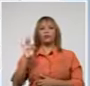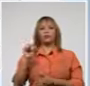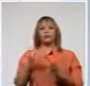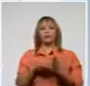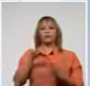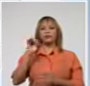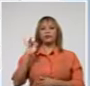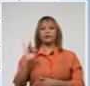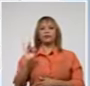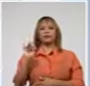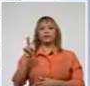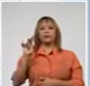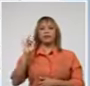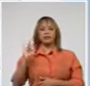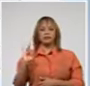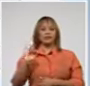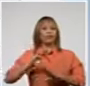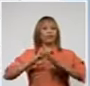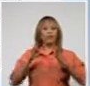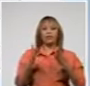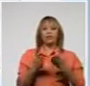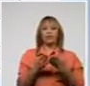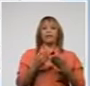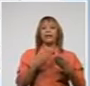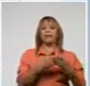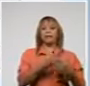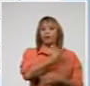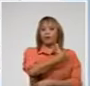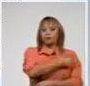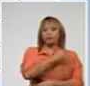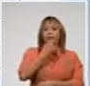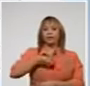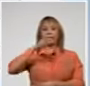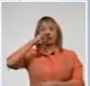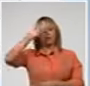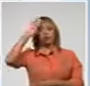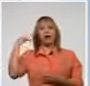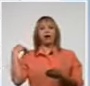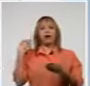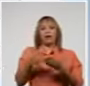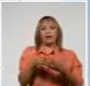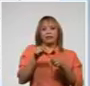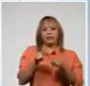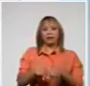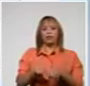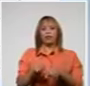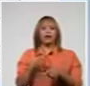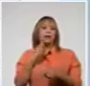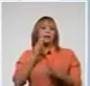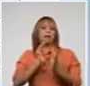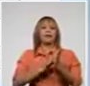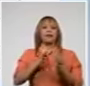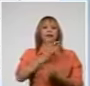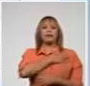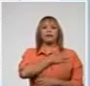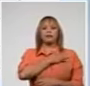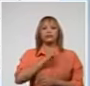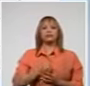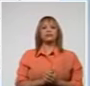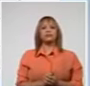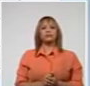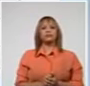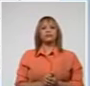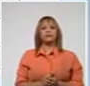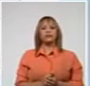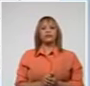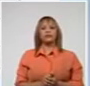408.727 el total de muestras procesadas en Cuba desde el inicio de la pandemia allá por el mes de marzo. Y